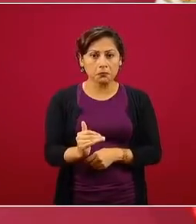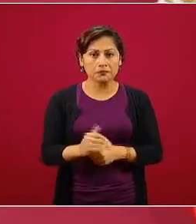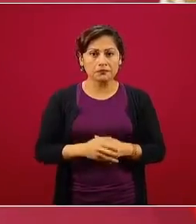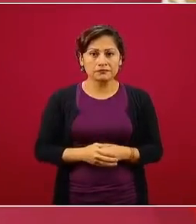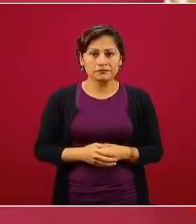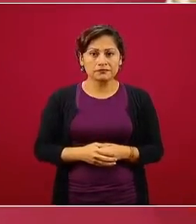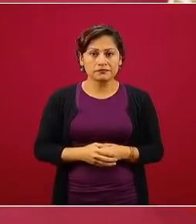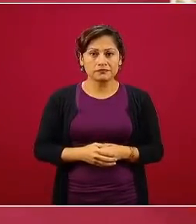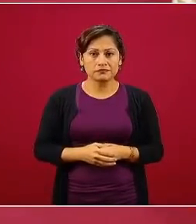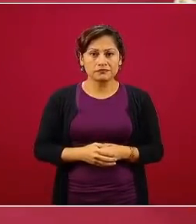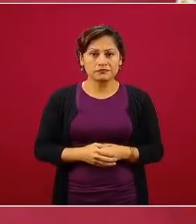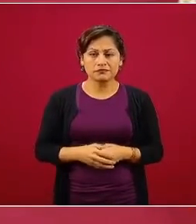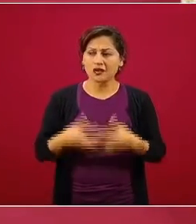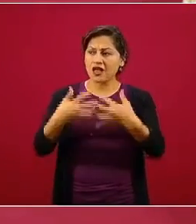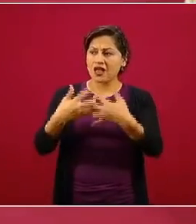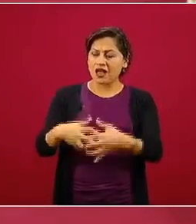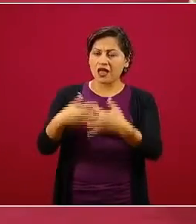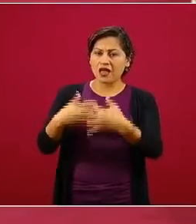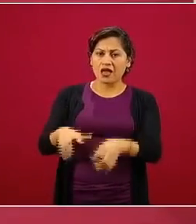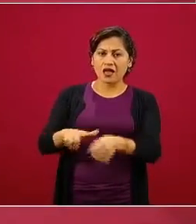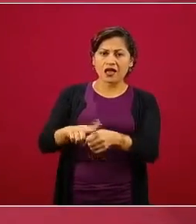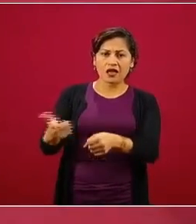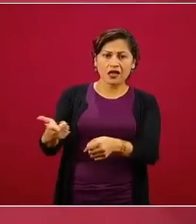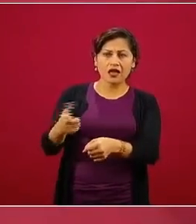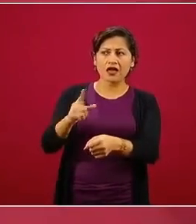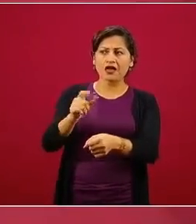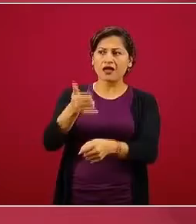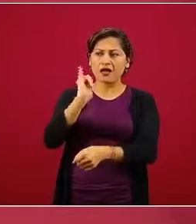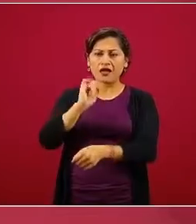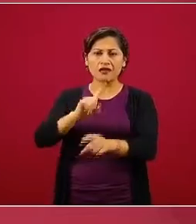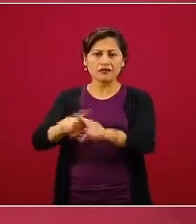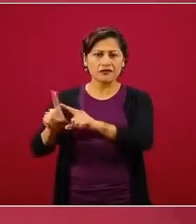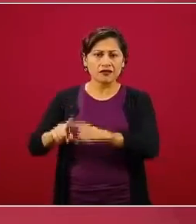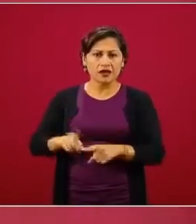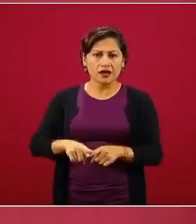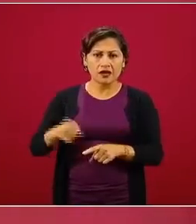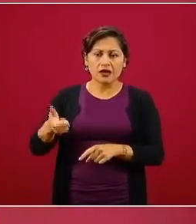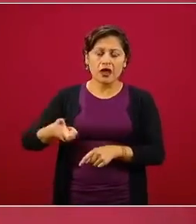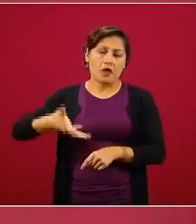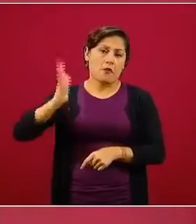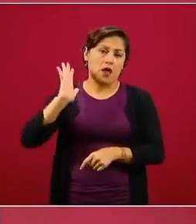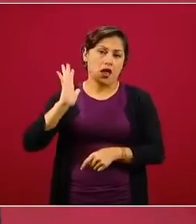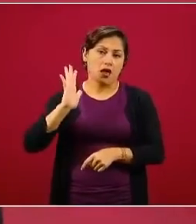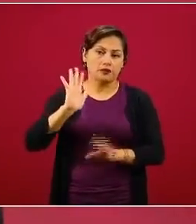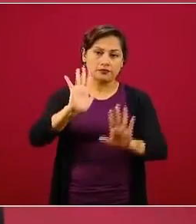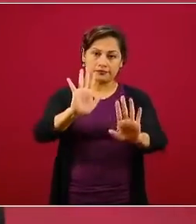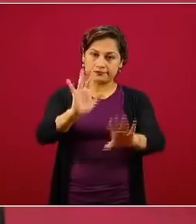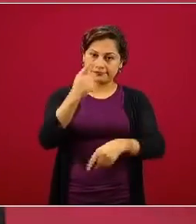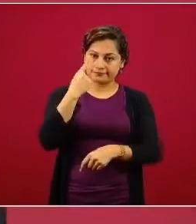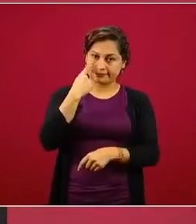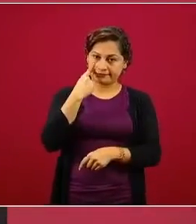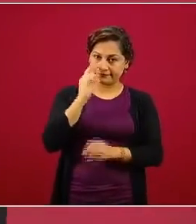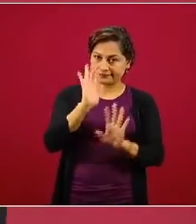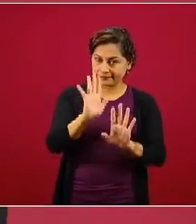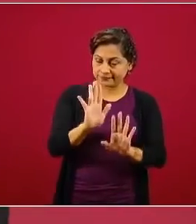que lo industrializado. No estoy diciendo que todo lo industrializado no sirva.